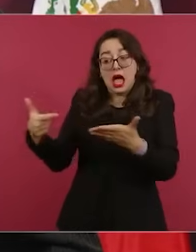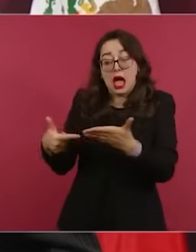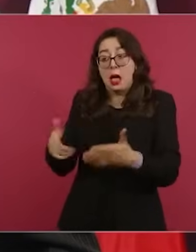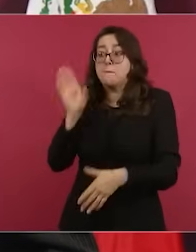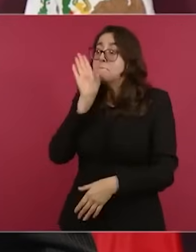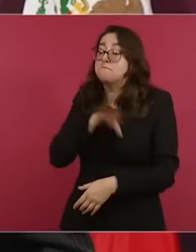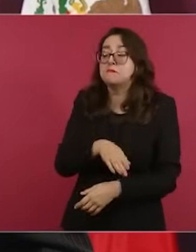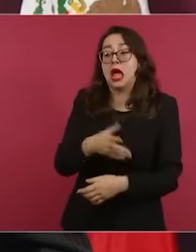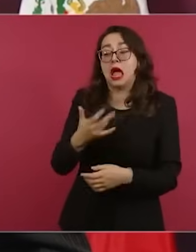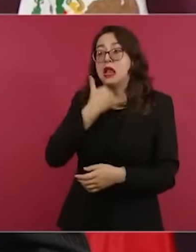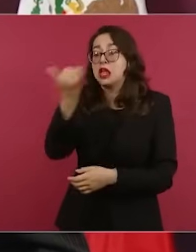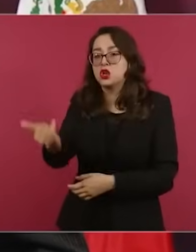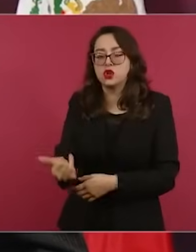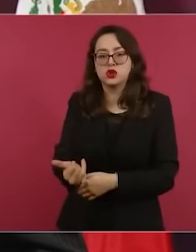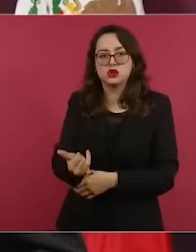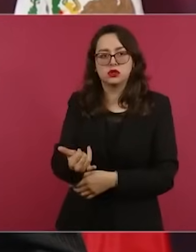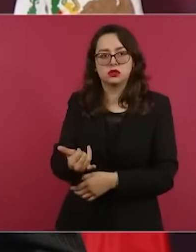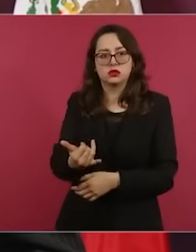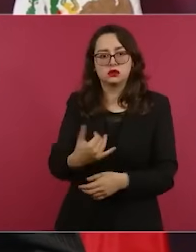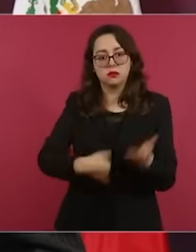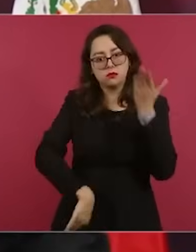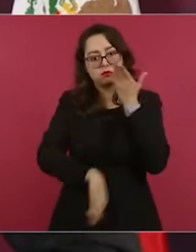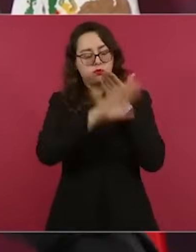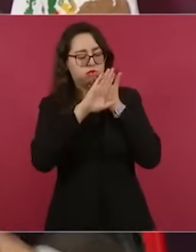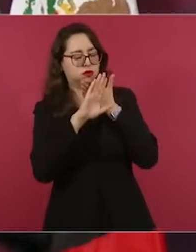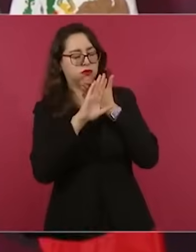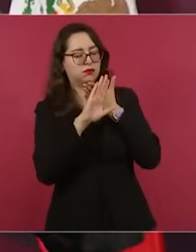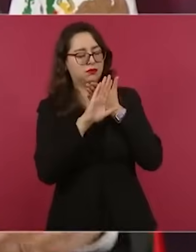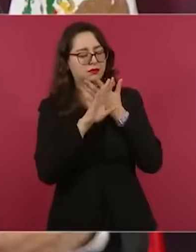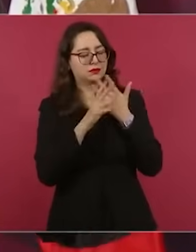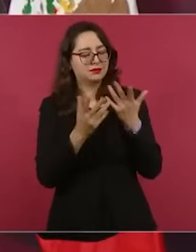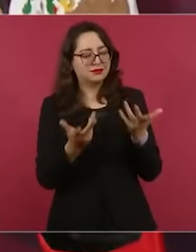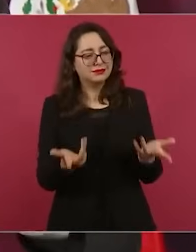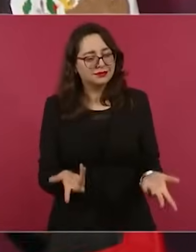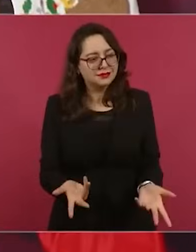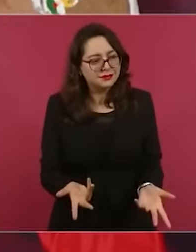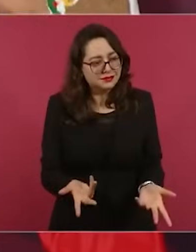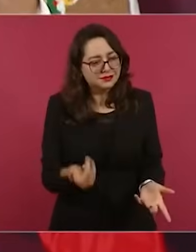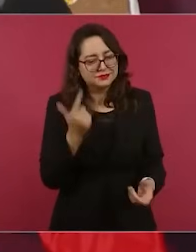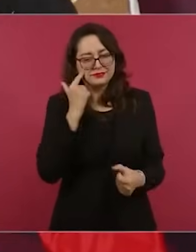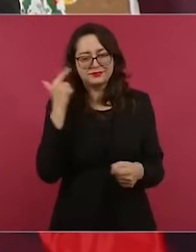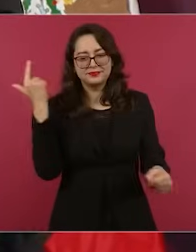Así como se lo estoy planteando. Entonces estamos